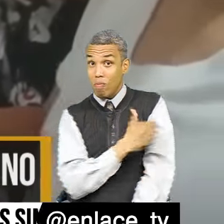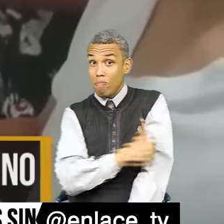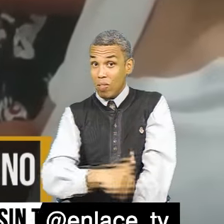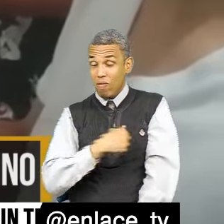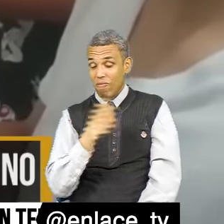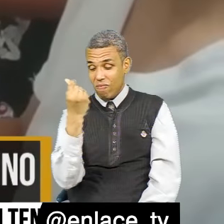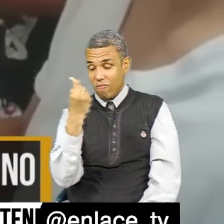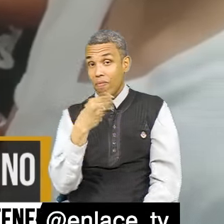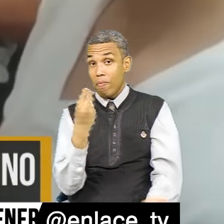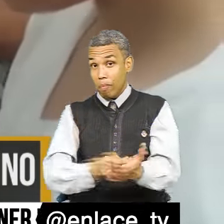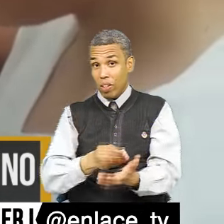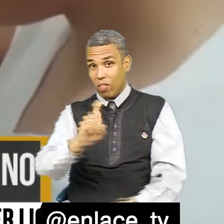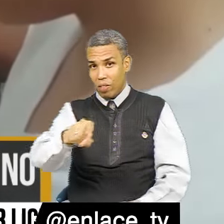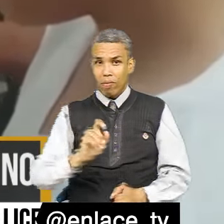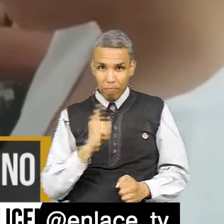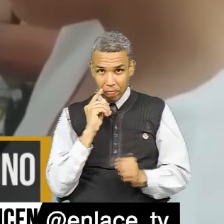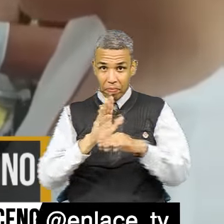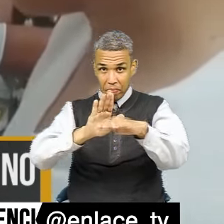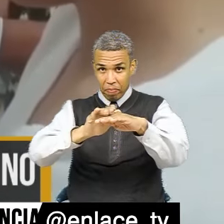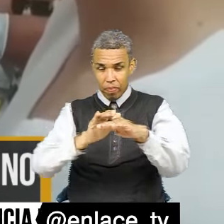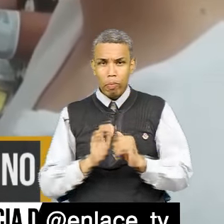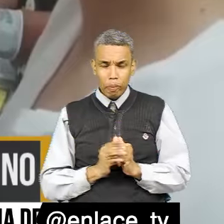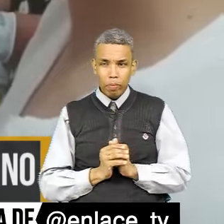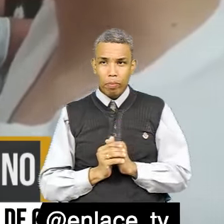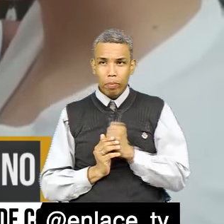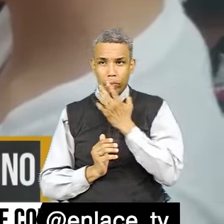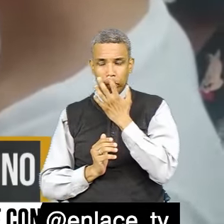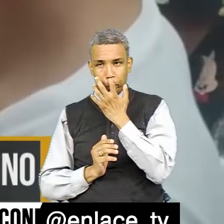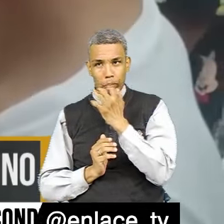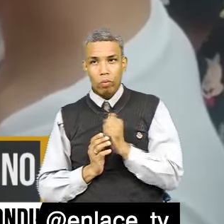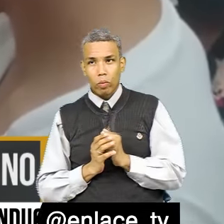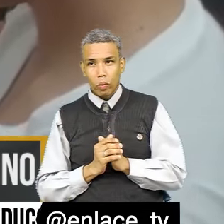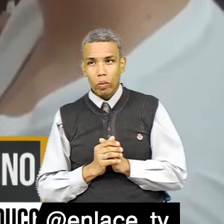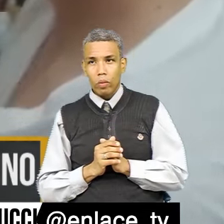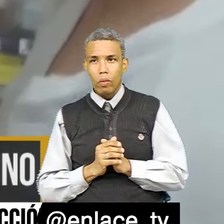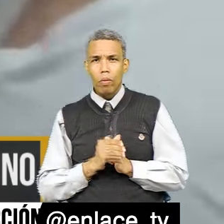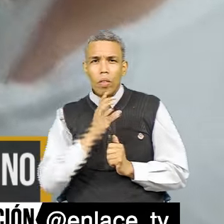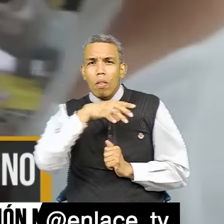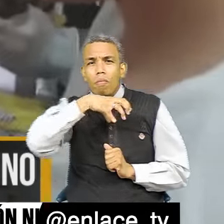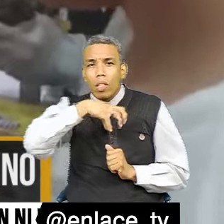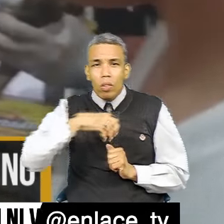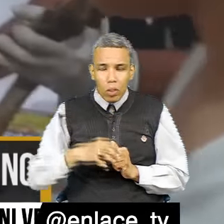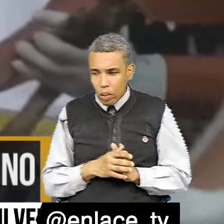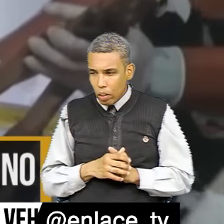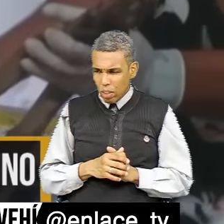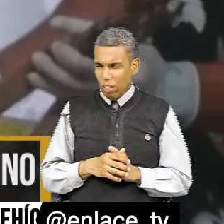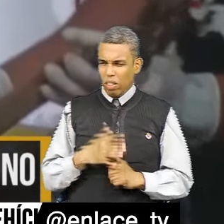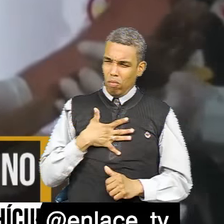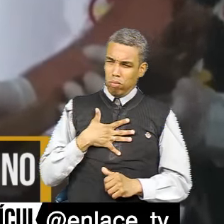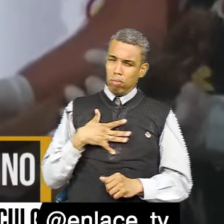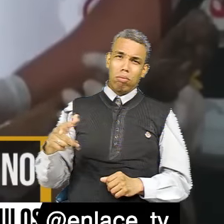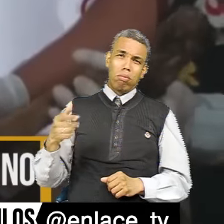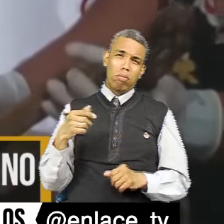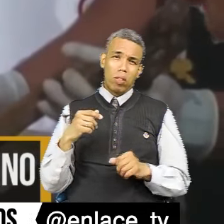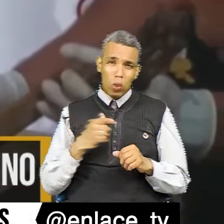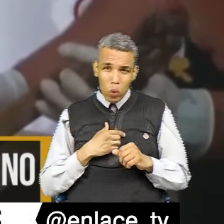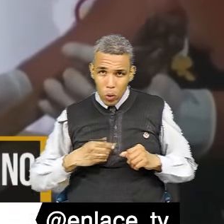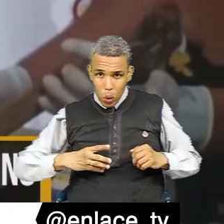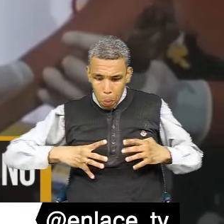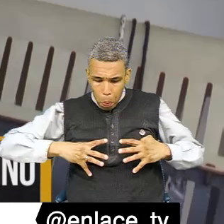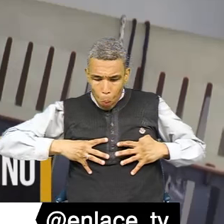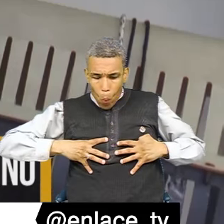sector nororiental fueron los que dieron aviso a las autoridades de policía, quienes lo rescataron. Es evidente en el animal el grado de